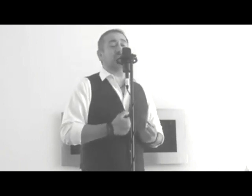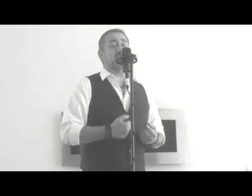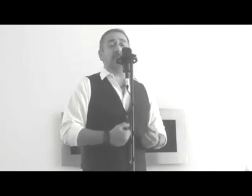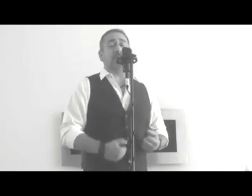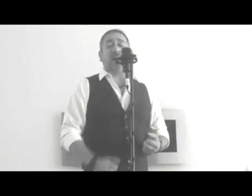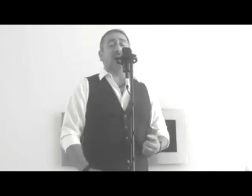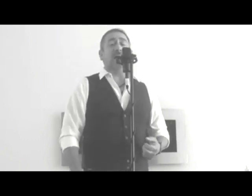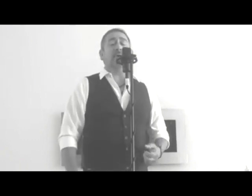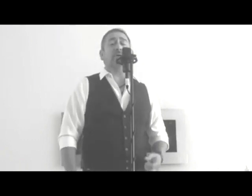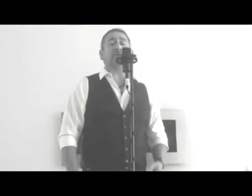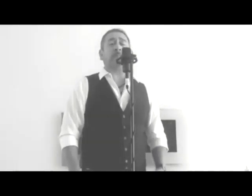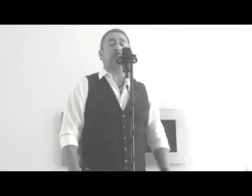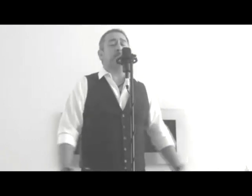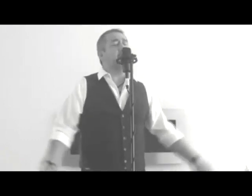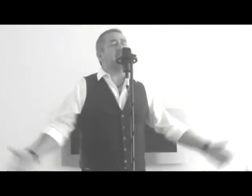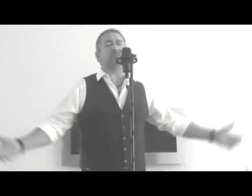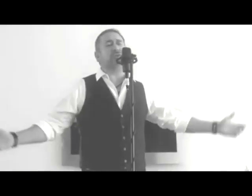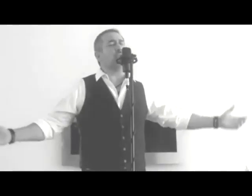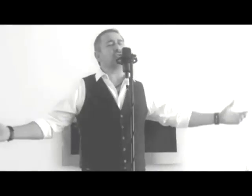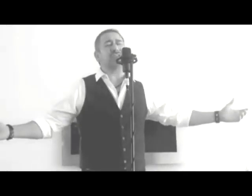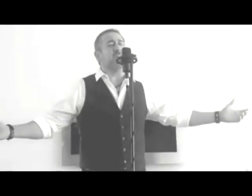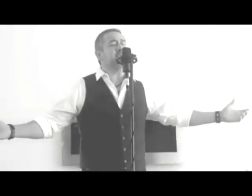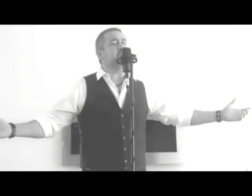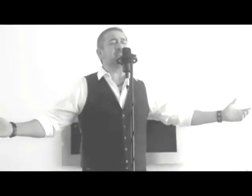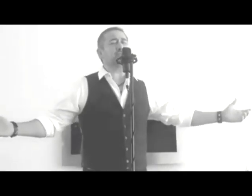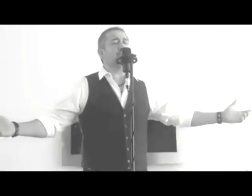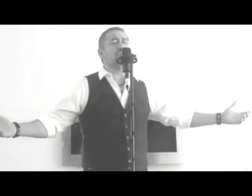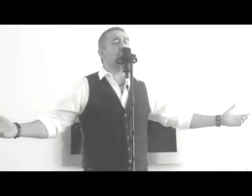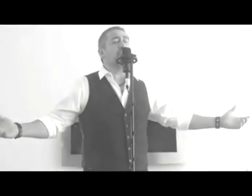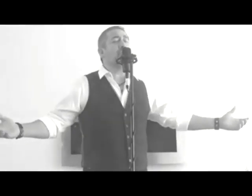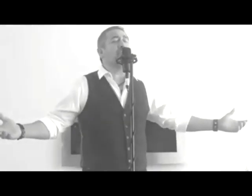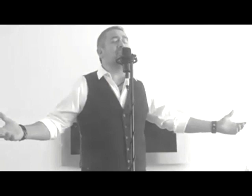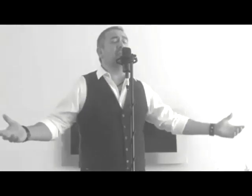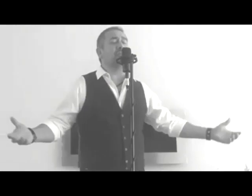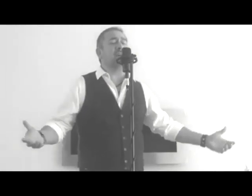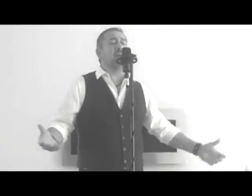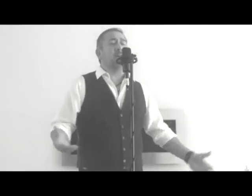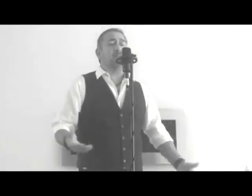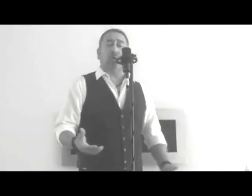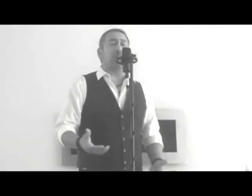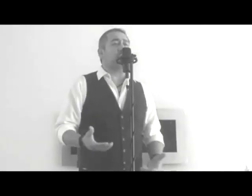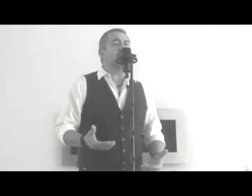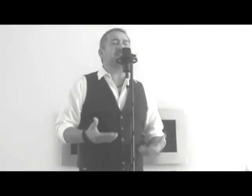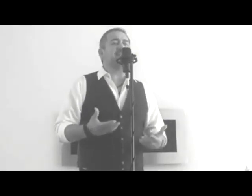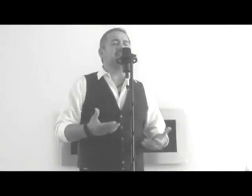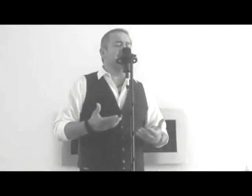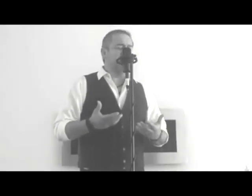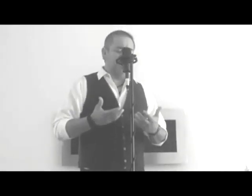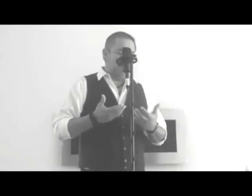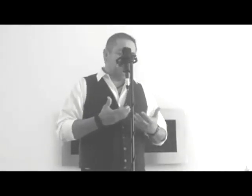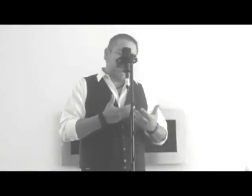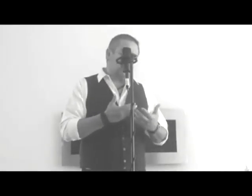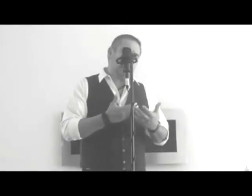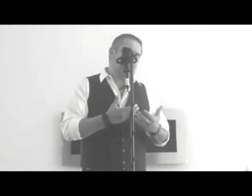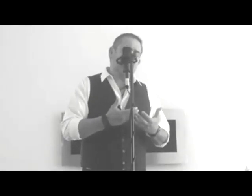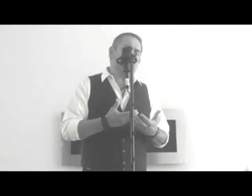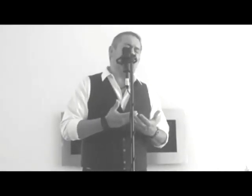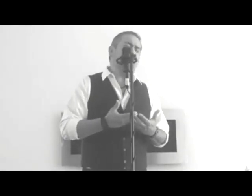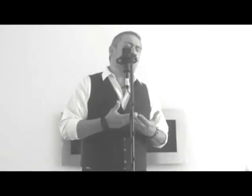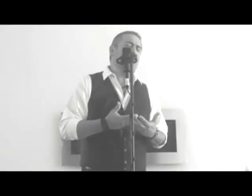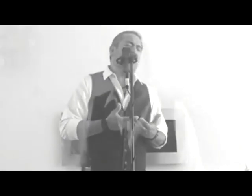nos equivocamos. Para todos siempre es un honor poner nuestra vida entre